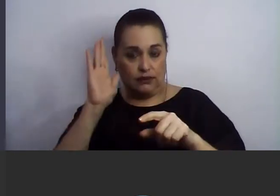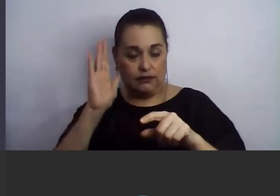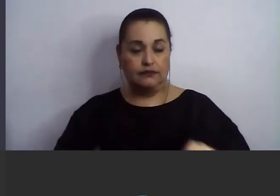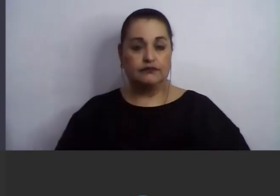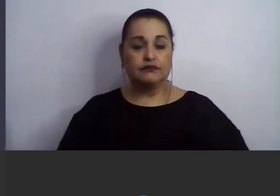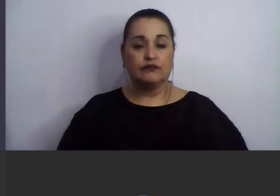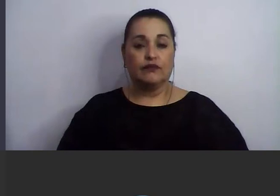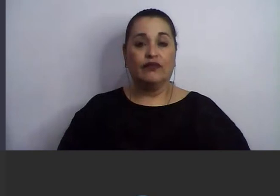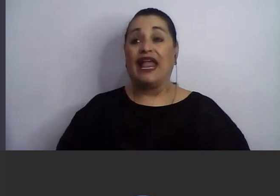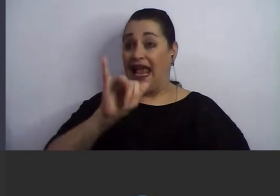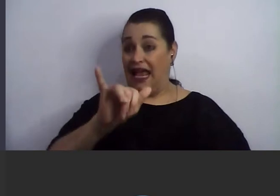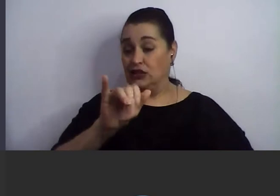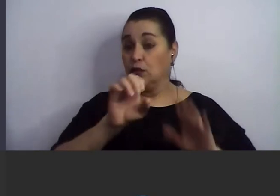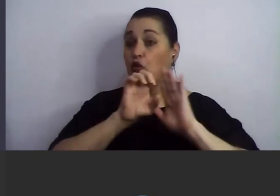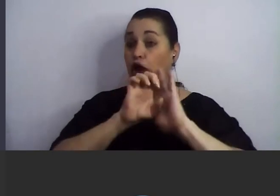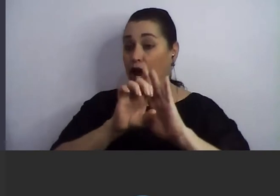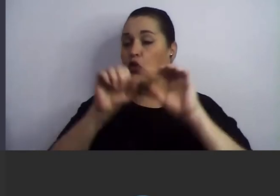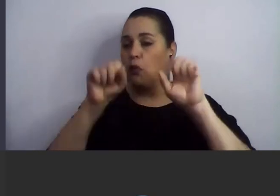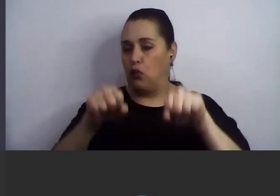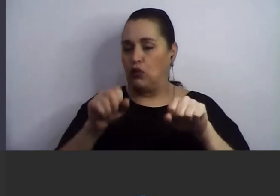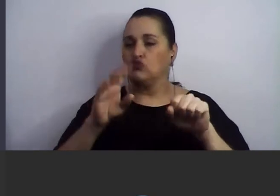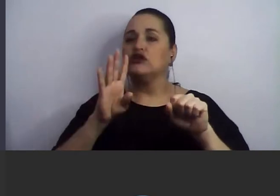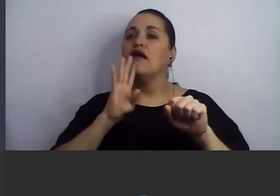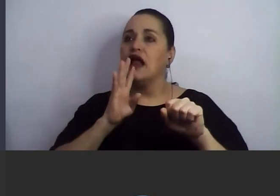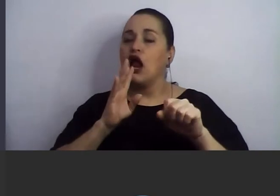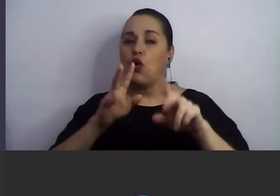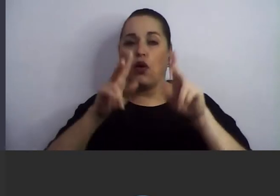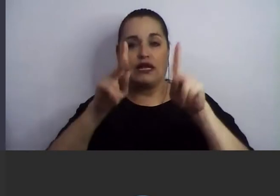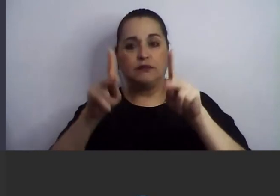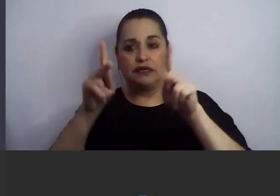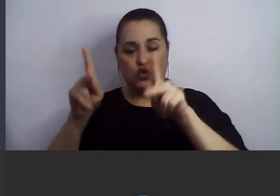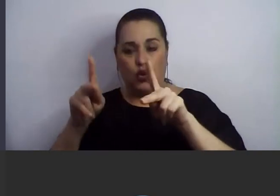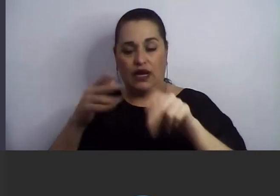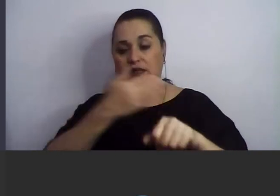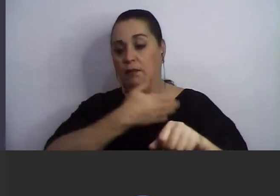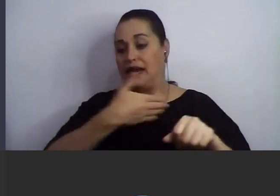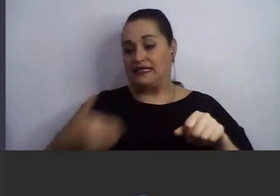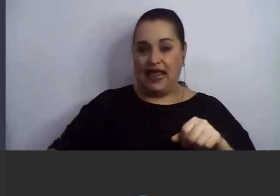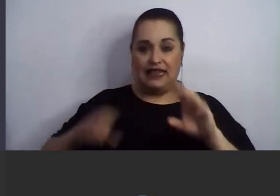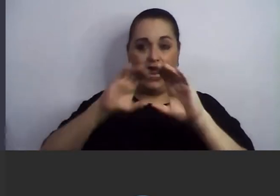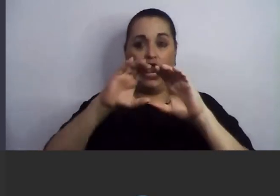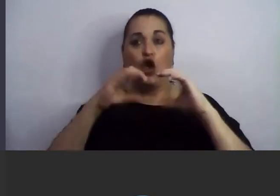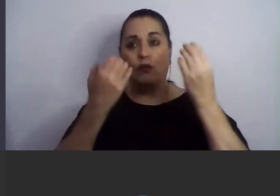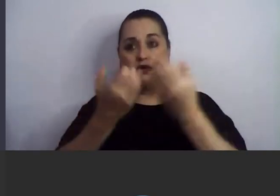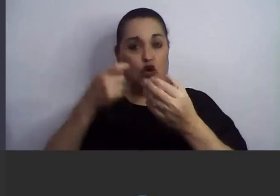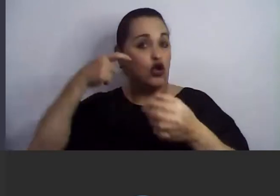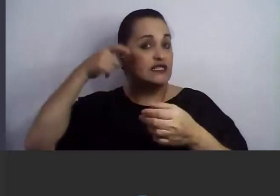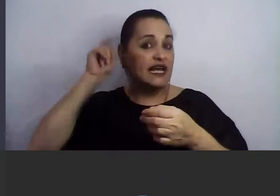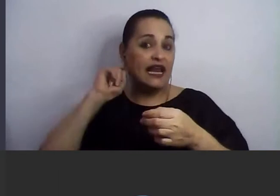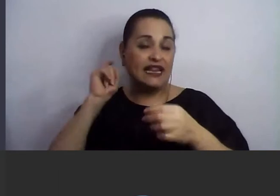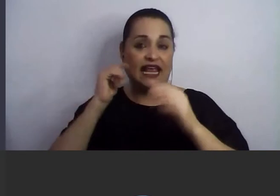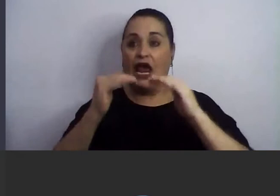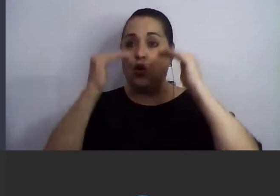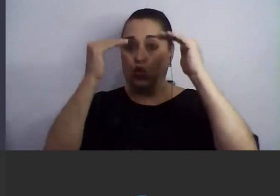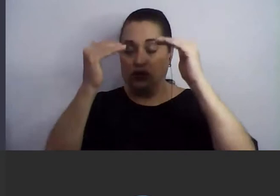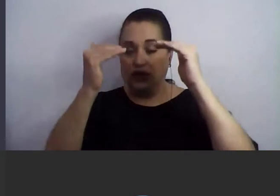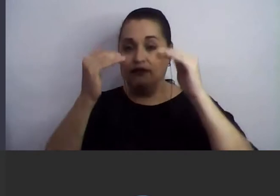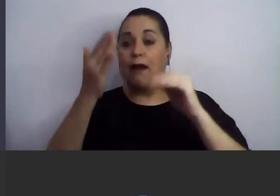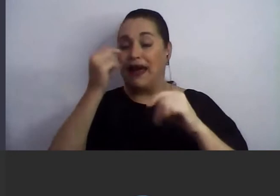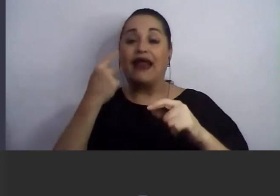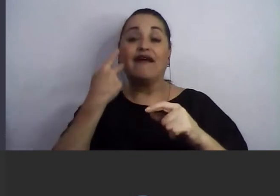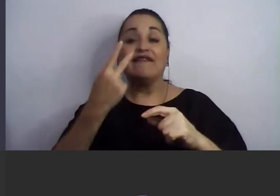Eso, por ejemplo, lo pudiéramos hablar con las personas, con la presidenta de la comisión y con la secretaría ejecutiva para ver el tema de